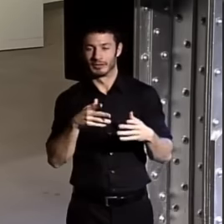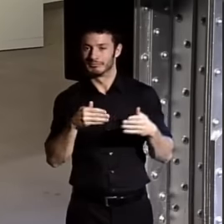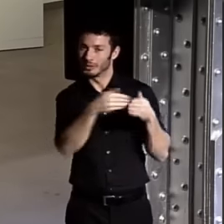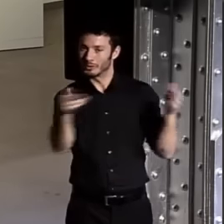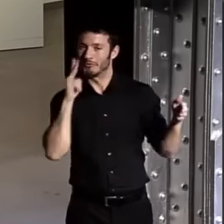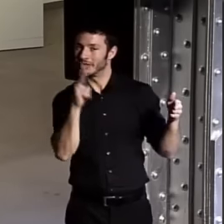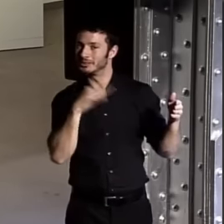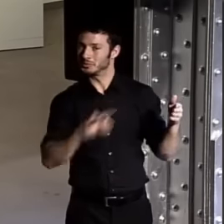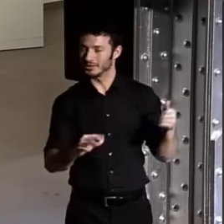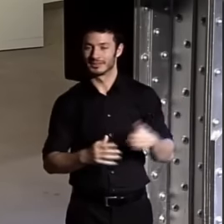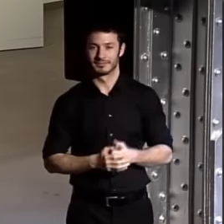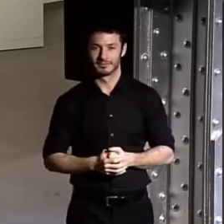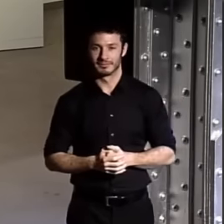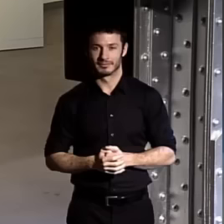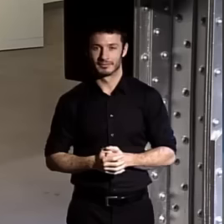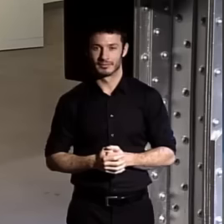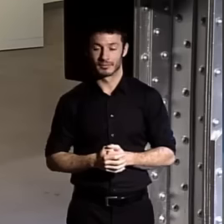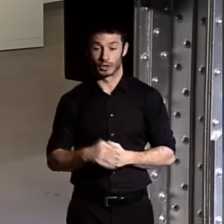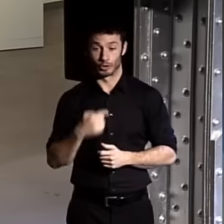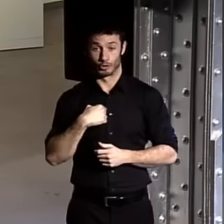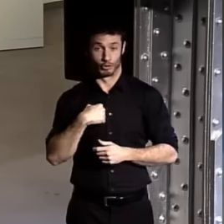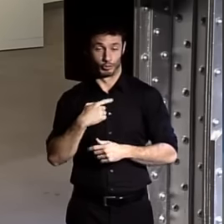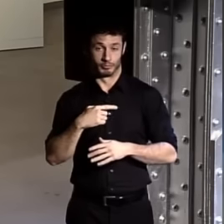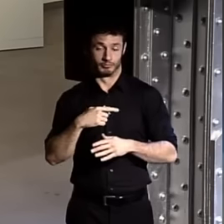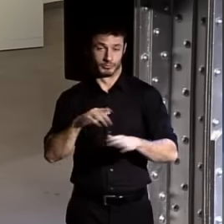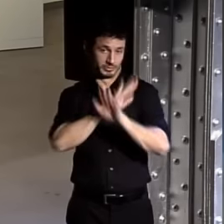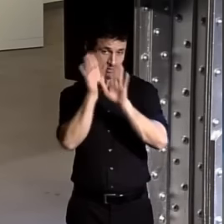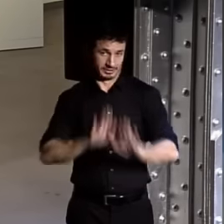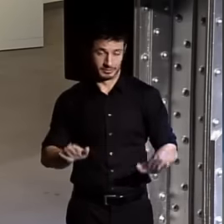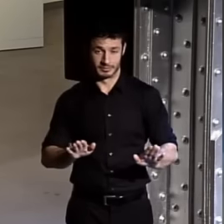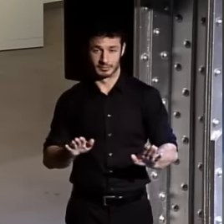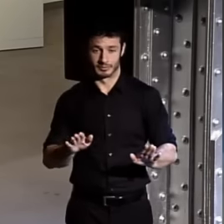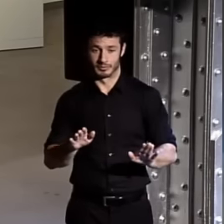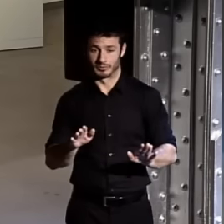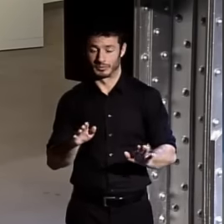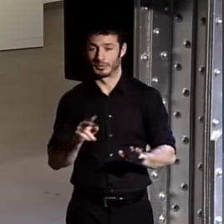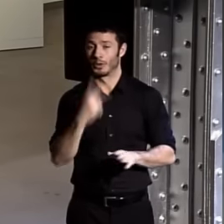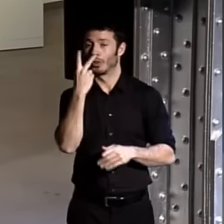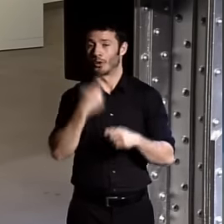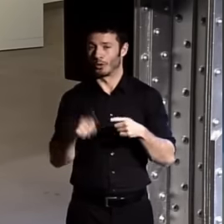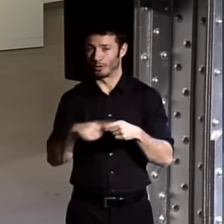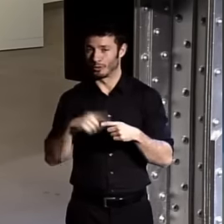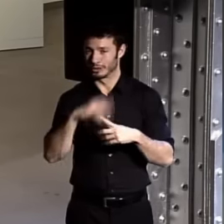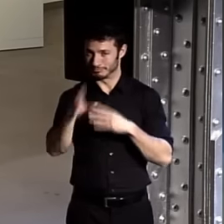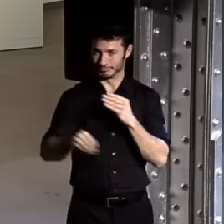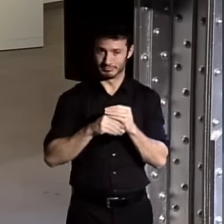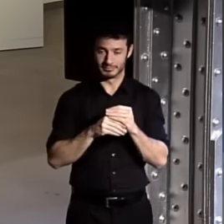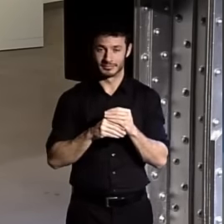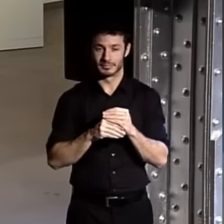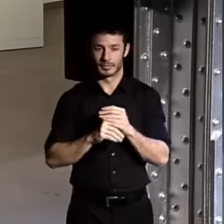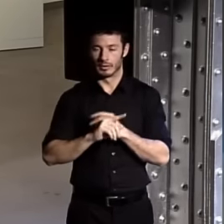aquí también bien yo para terminar quería decir Solo dos cosas más eh uno que bueno